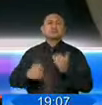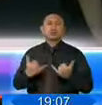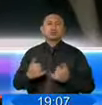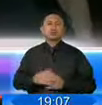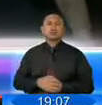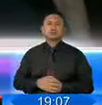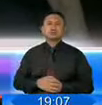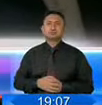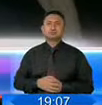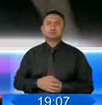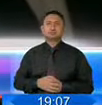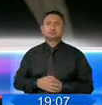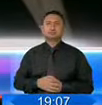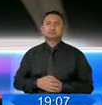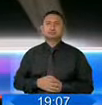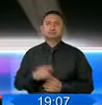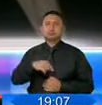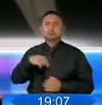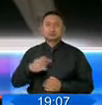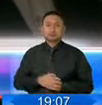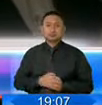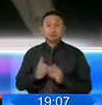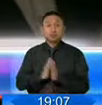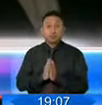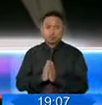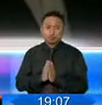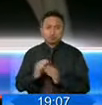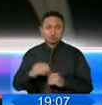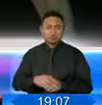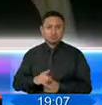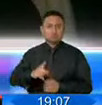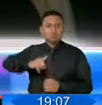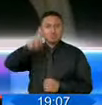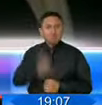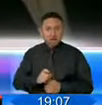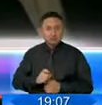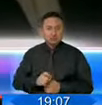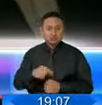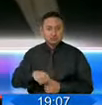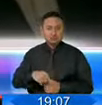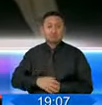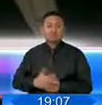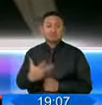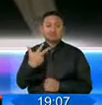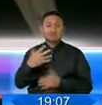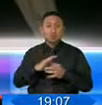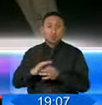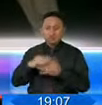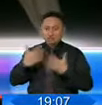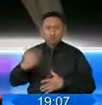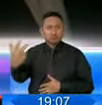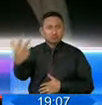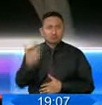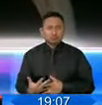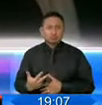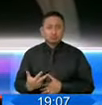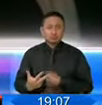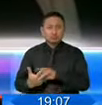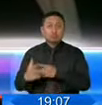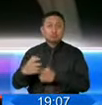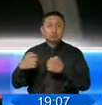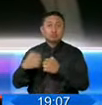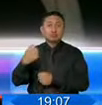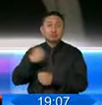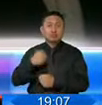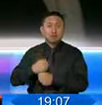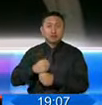acá. Estamos exigiendo, no solicitando, exigiendo el retorno de nuestros compañeros, que es un equipo de